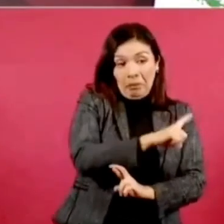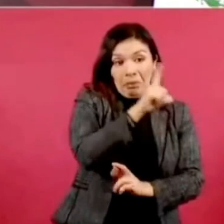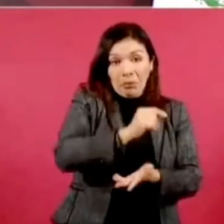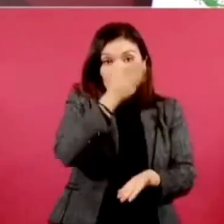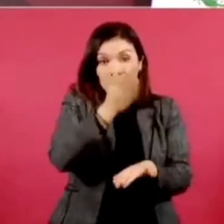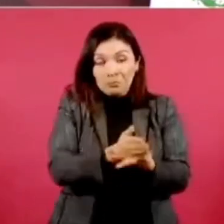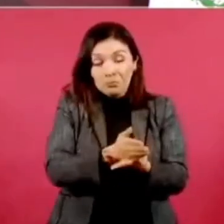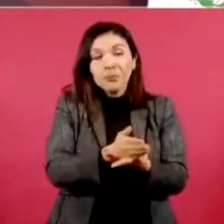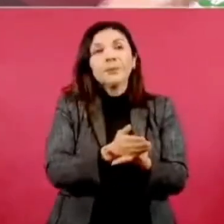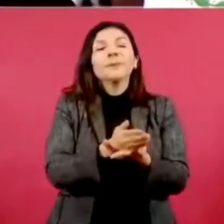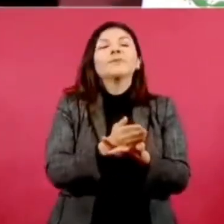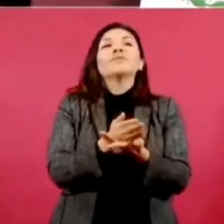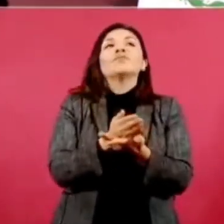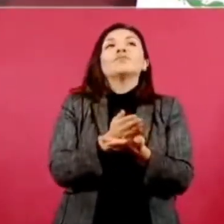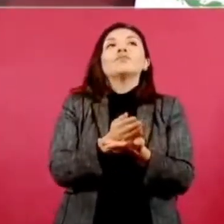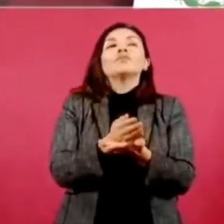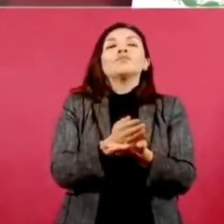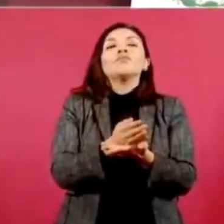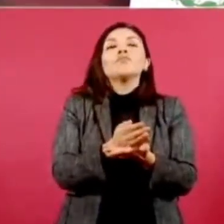ya